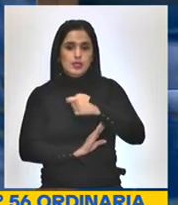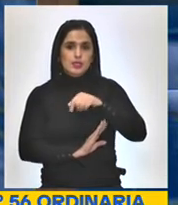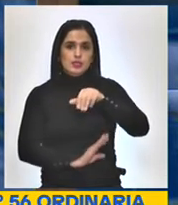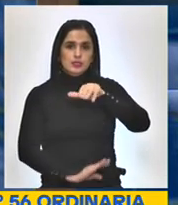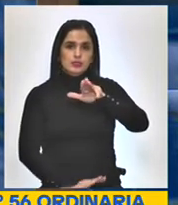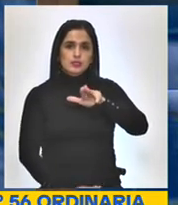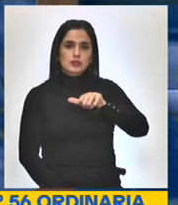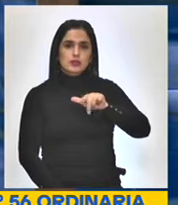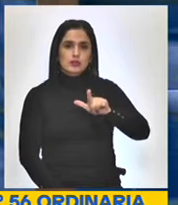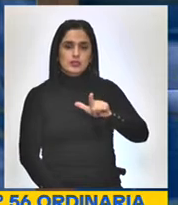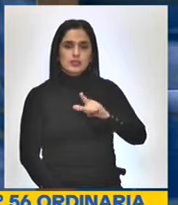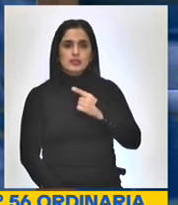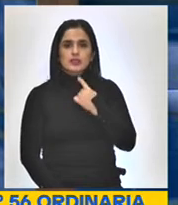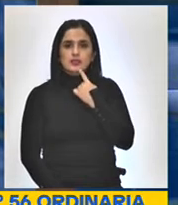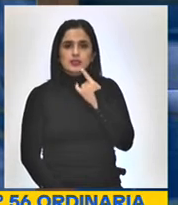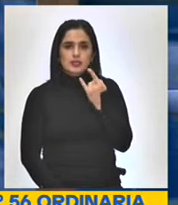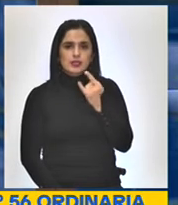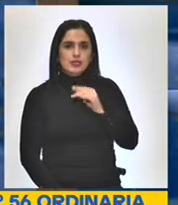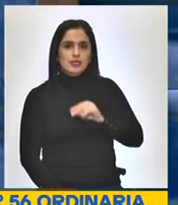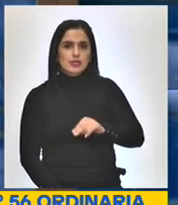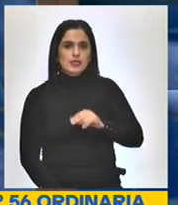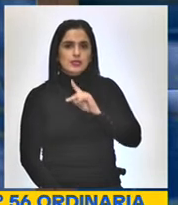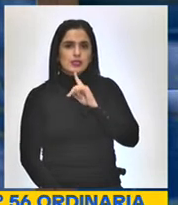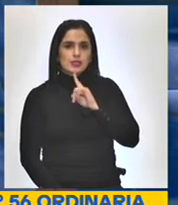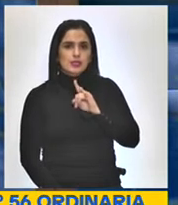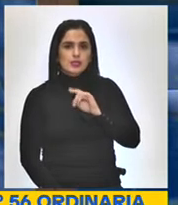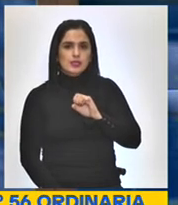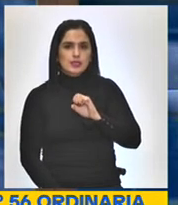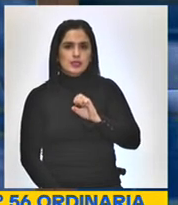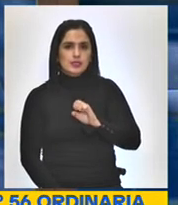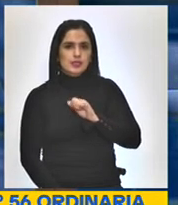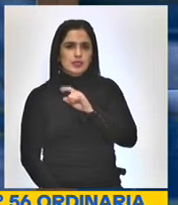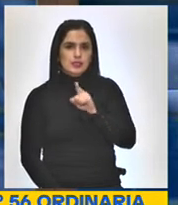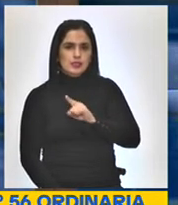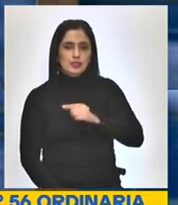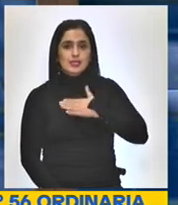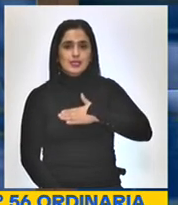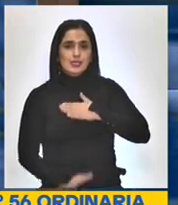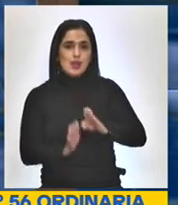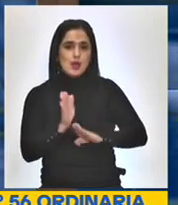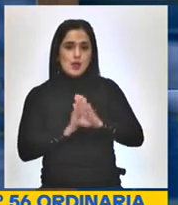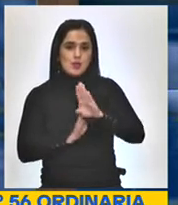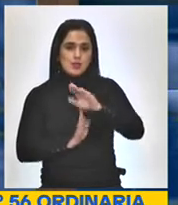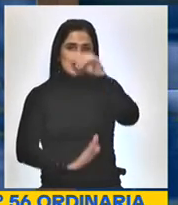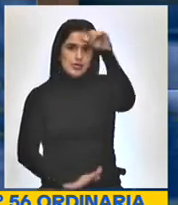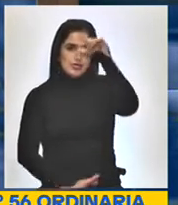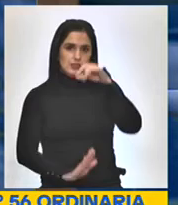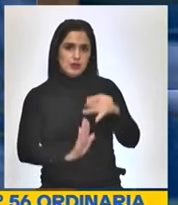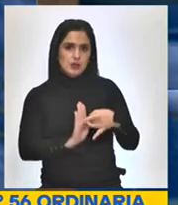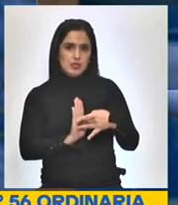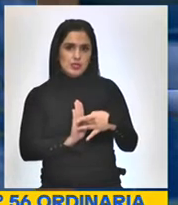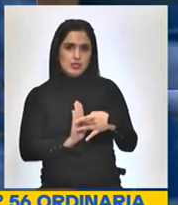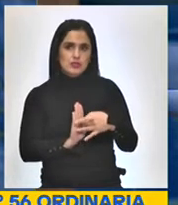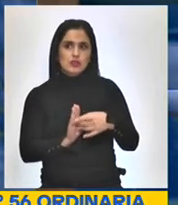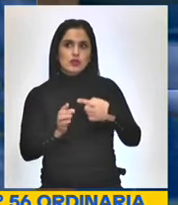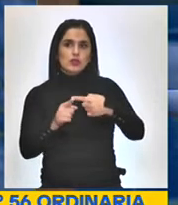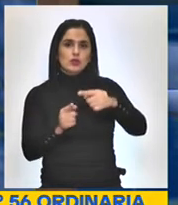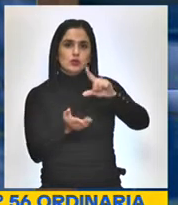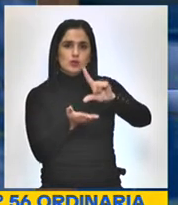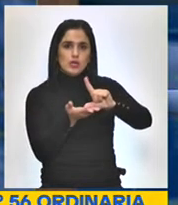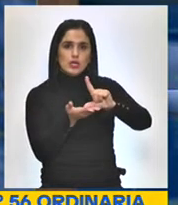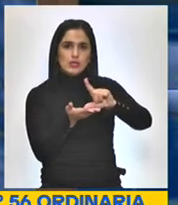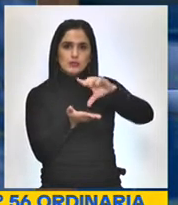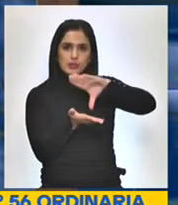197 quinques, el cual buscaba aumentar las sanciones para un delito que en otras partes del mundo